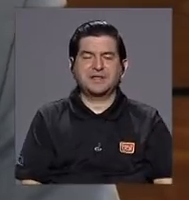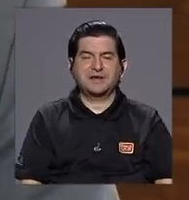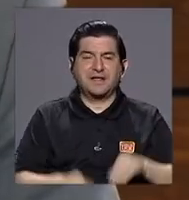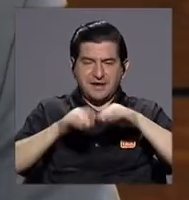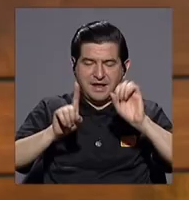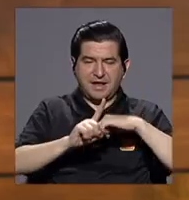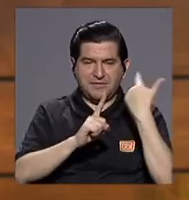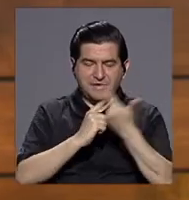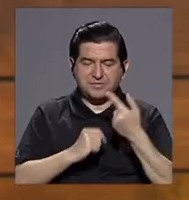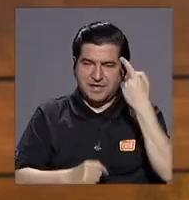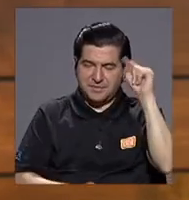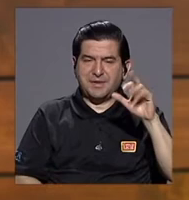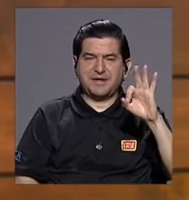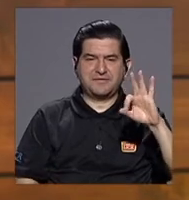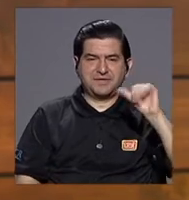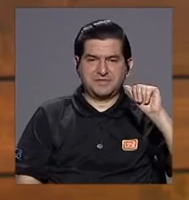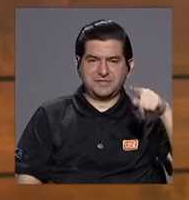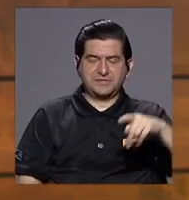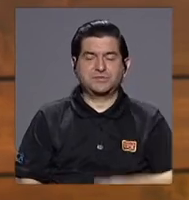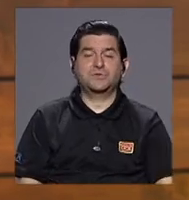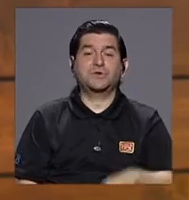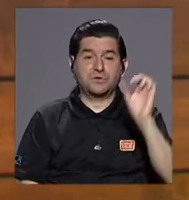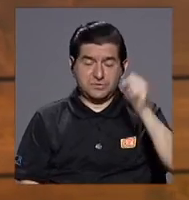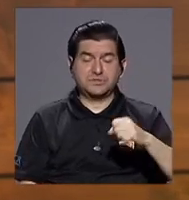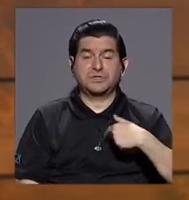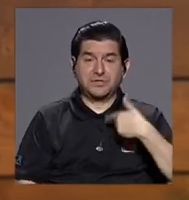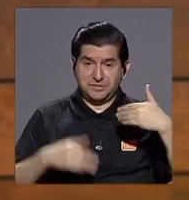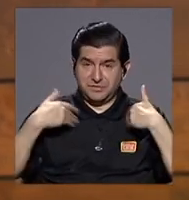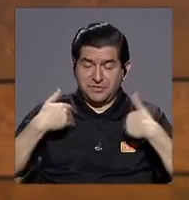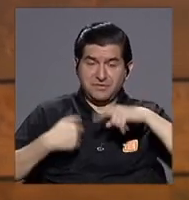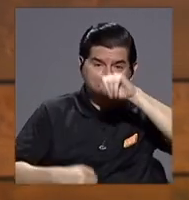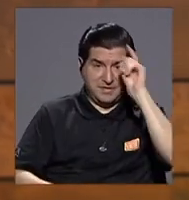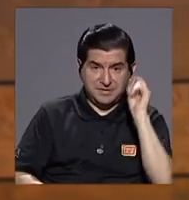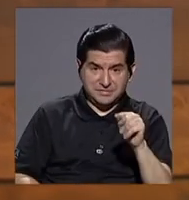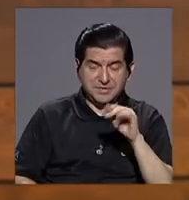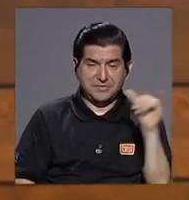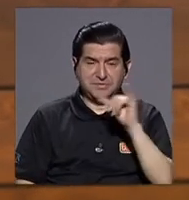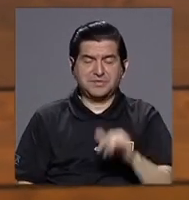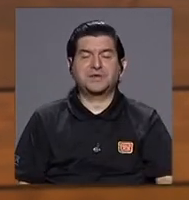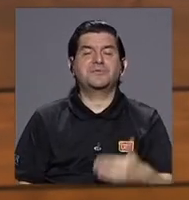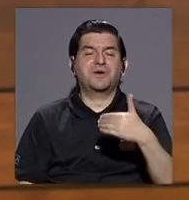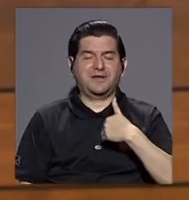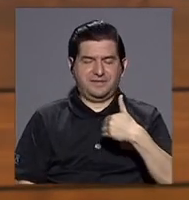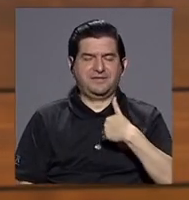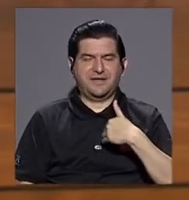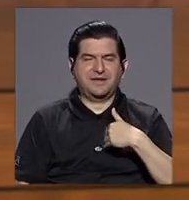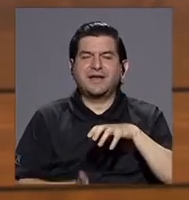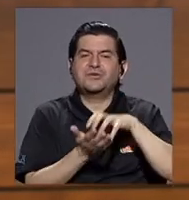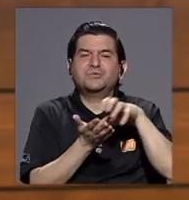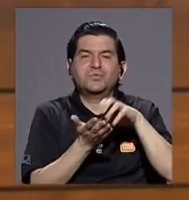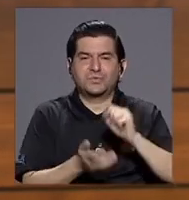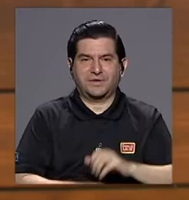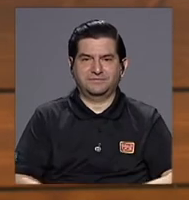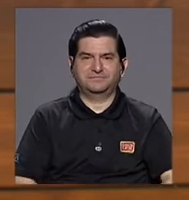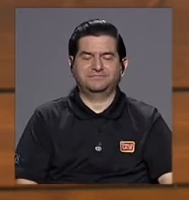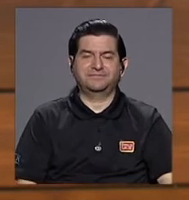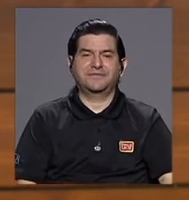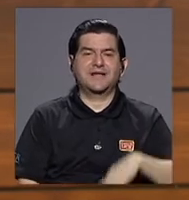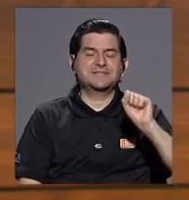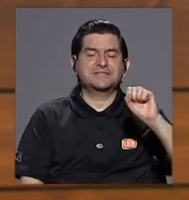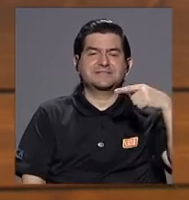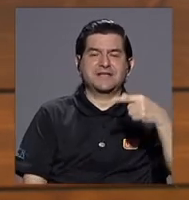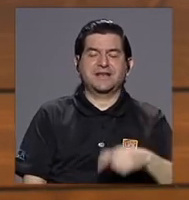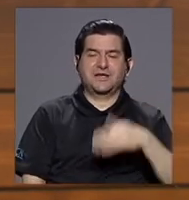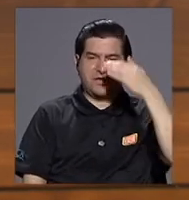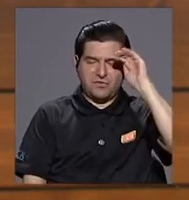sociales. Nani. Sí, me hace muy feliz porque esta pregunta también la tenía yo, tenía una duda. Sergio Guzmán